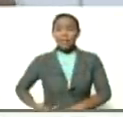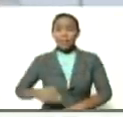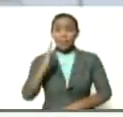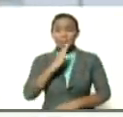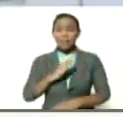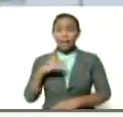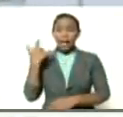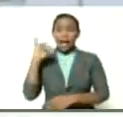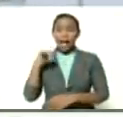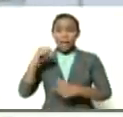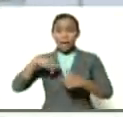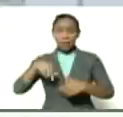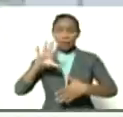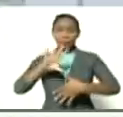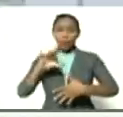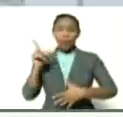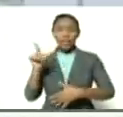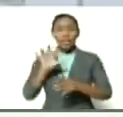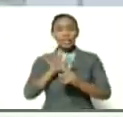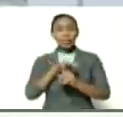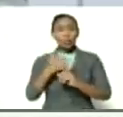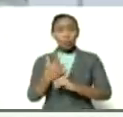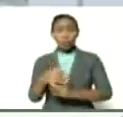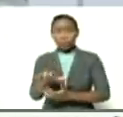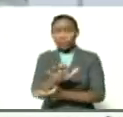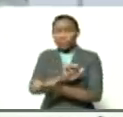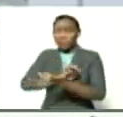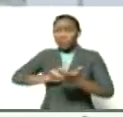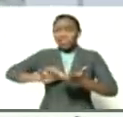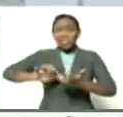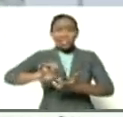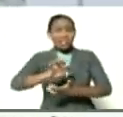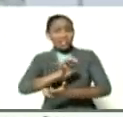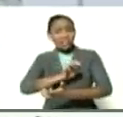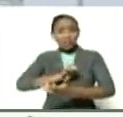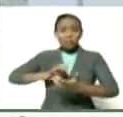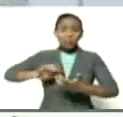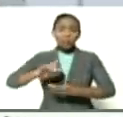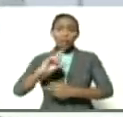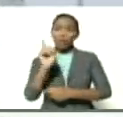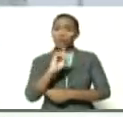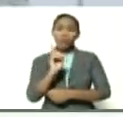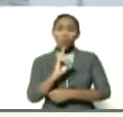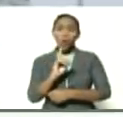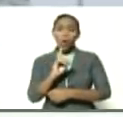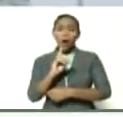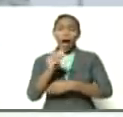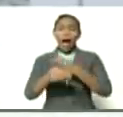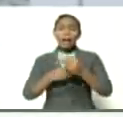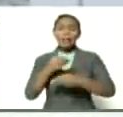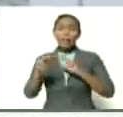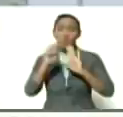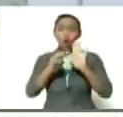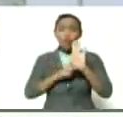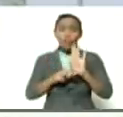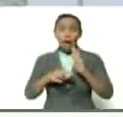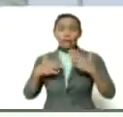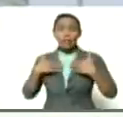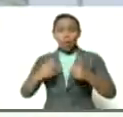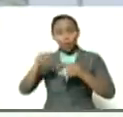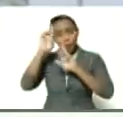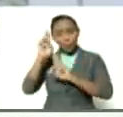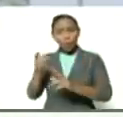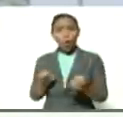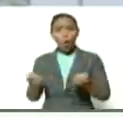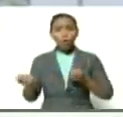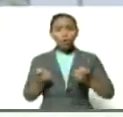nuestro continente en una situación complicada por no haber contenido a tiempo, no haber